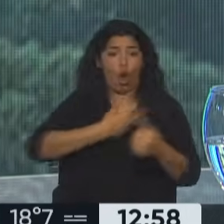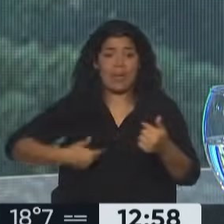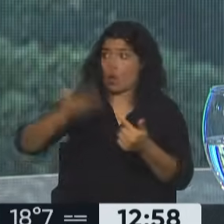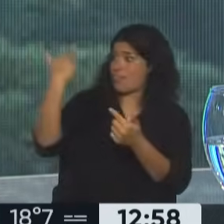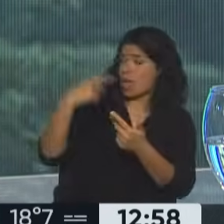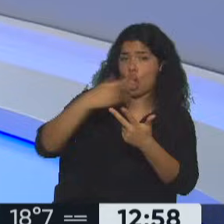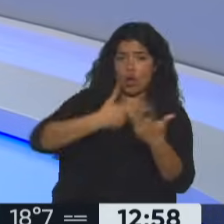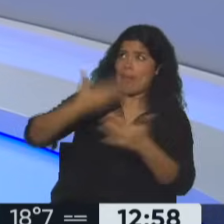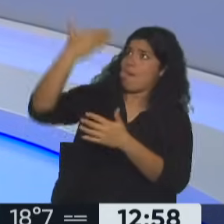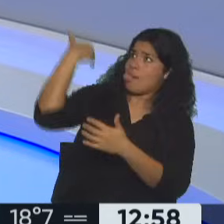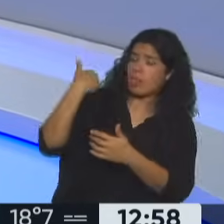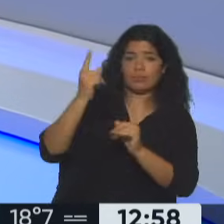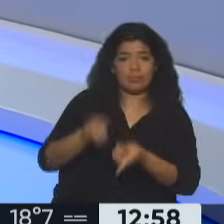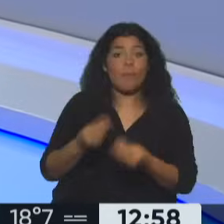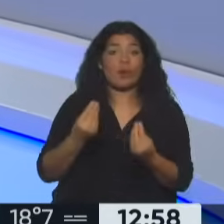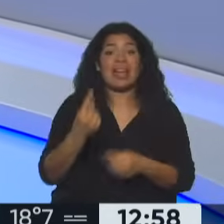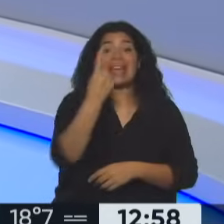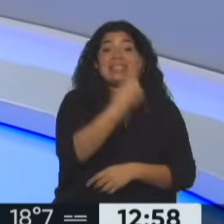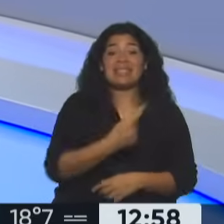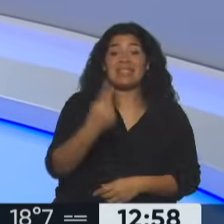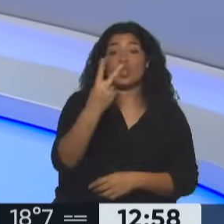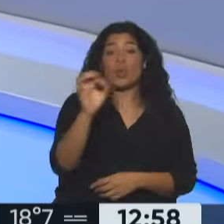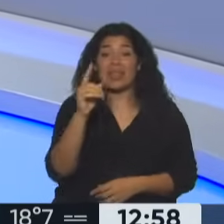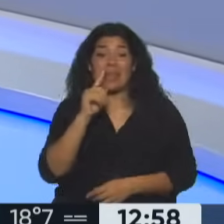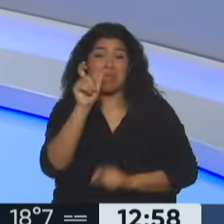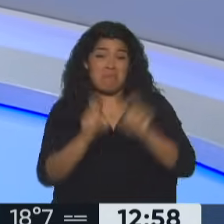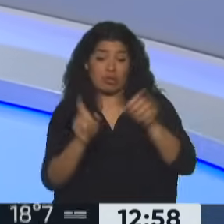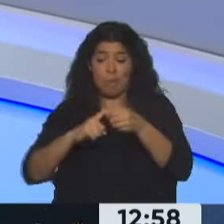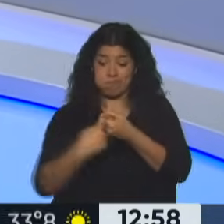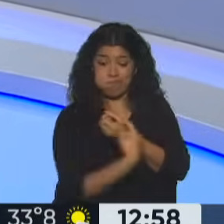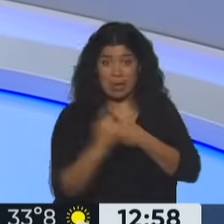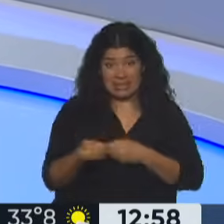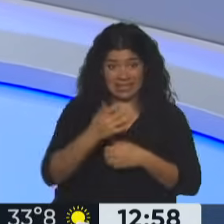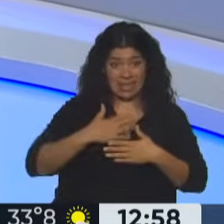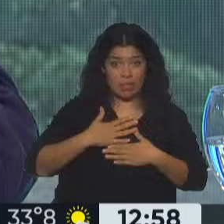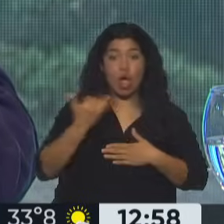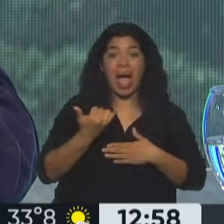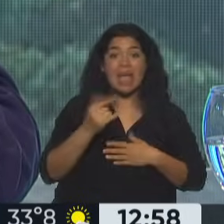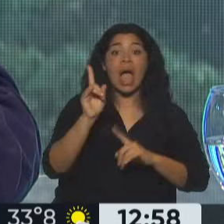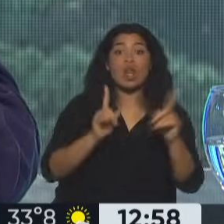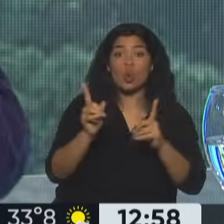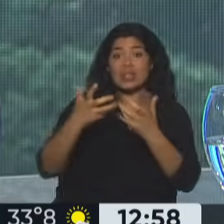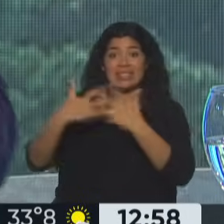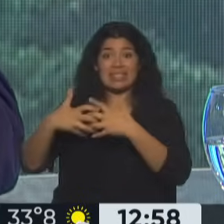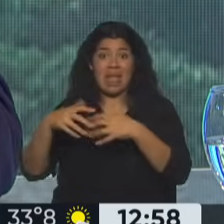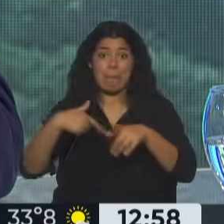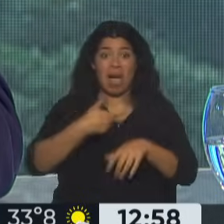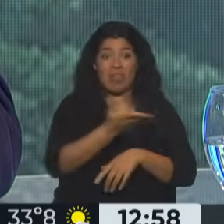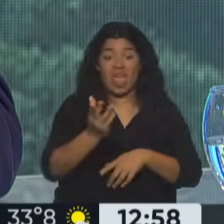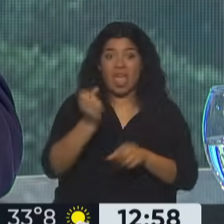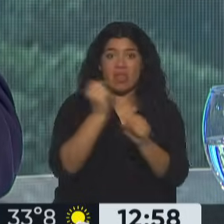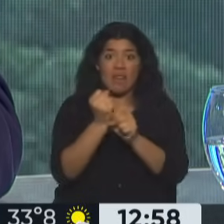porque dentro de los 120 mil 130.000 que somos hay cuatro millones cinco millones de personas que están afuera del sistema entonces